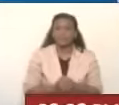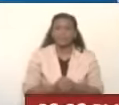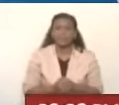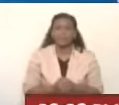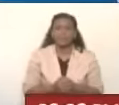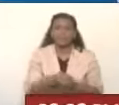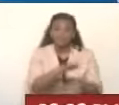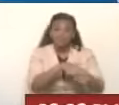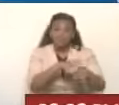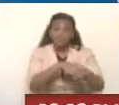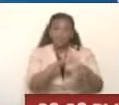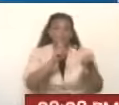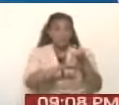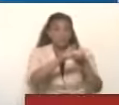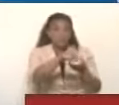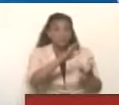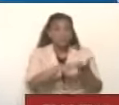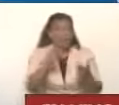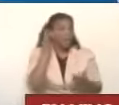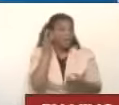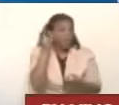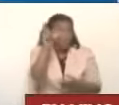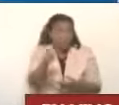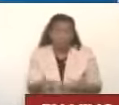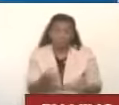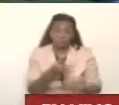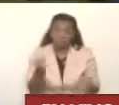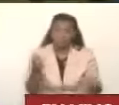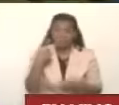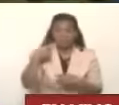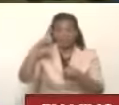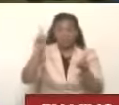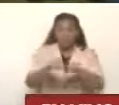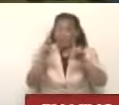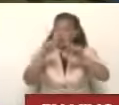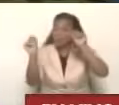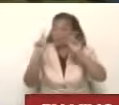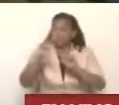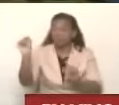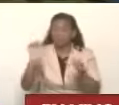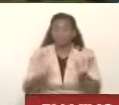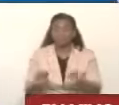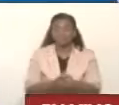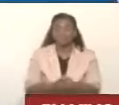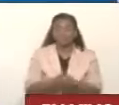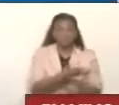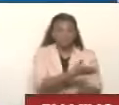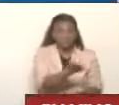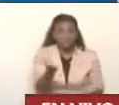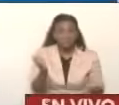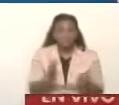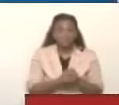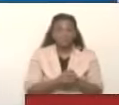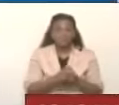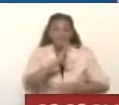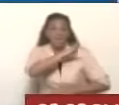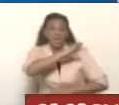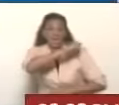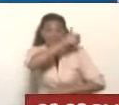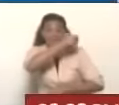¿verdad? Ah, Silita. Las mujeres son una estrella. Aquí está entonces la